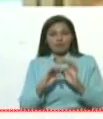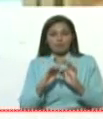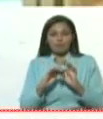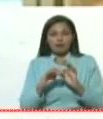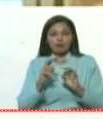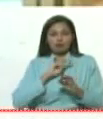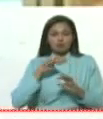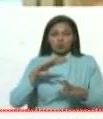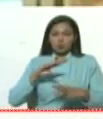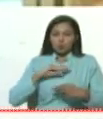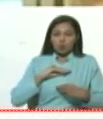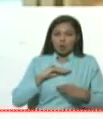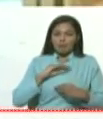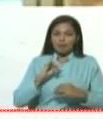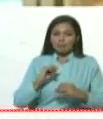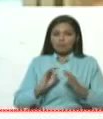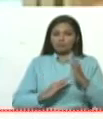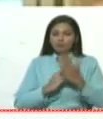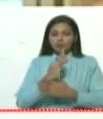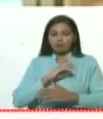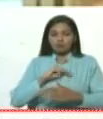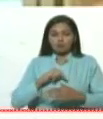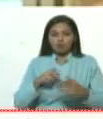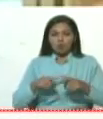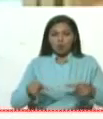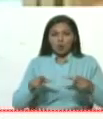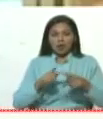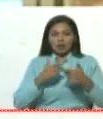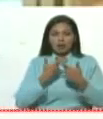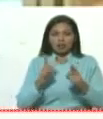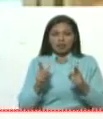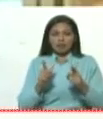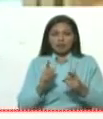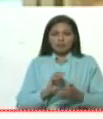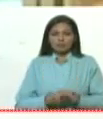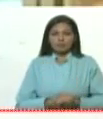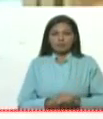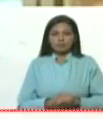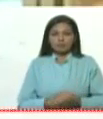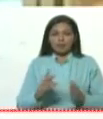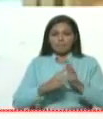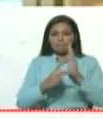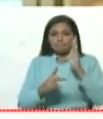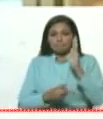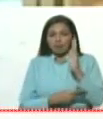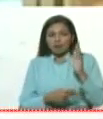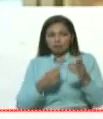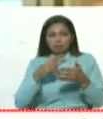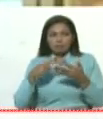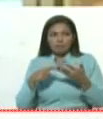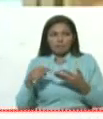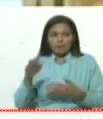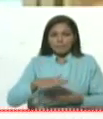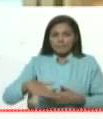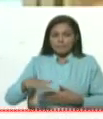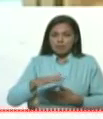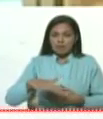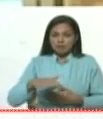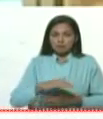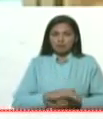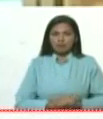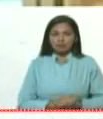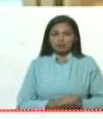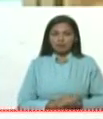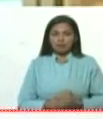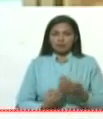percibo, el funcionamiento de los espacios públicos, bulevares, parques, plazas,